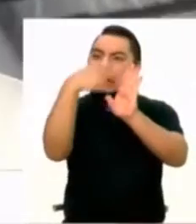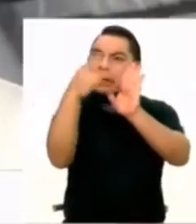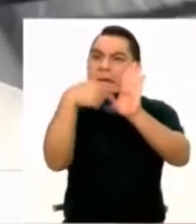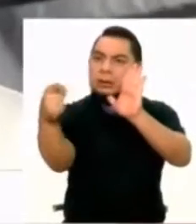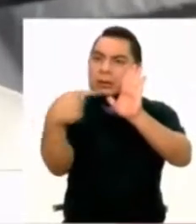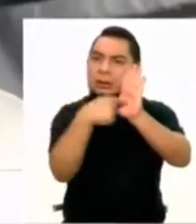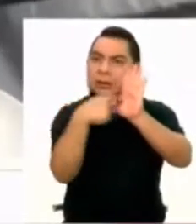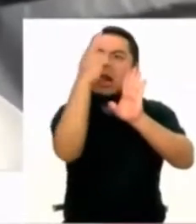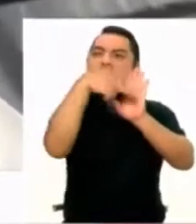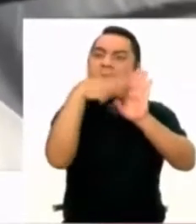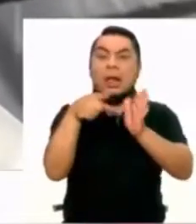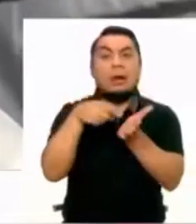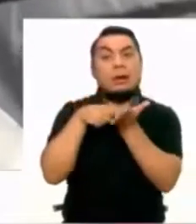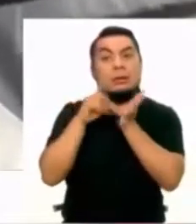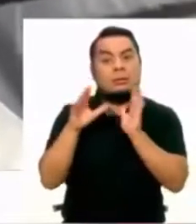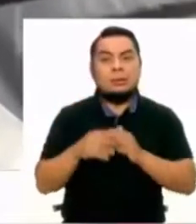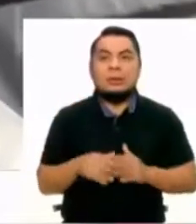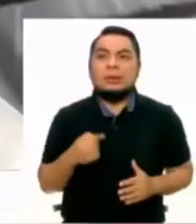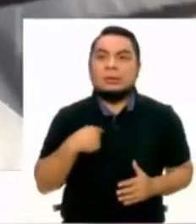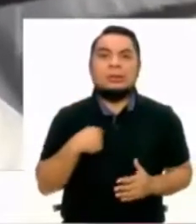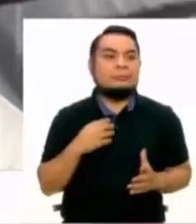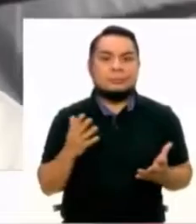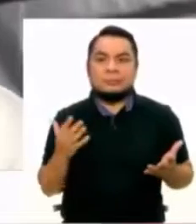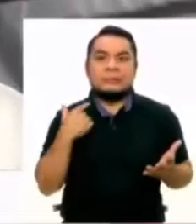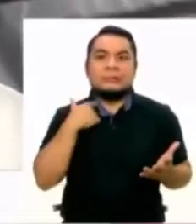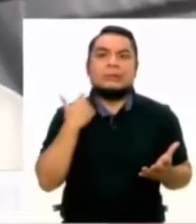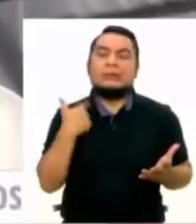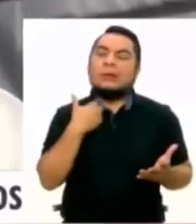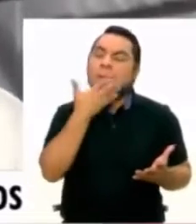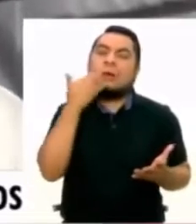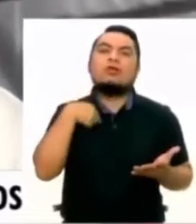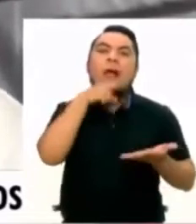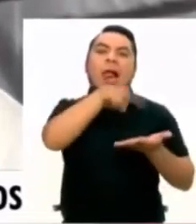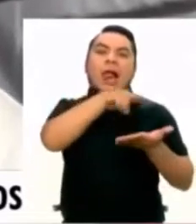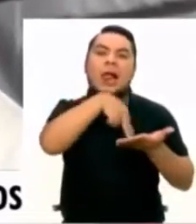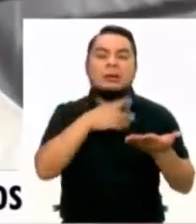importante, comparte nuestra información con nosotros. Será hasta la próxima, Tupananchis Kama.